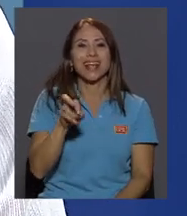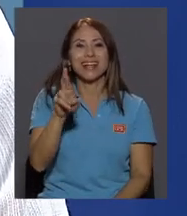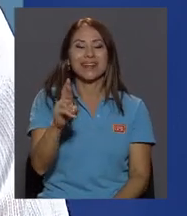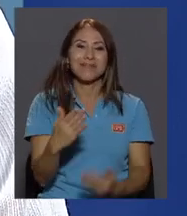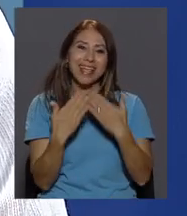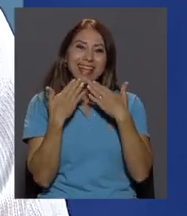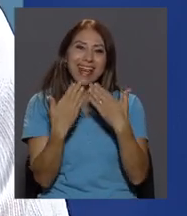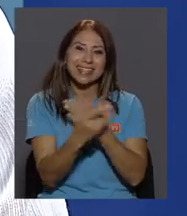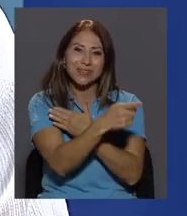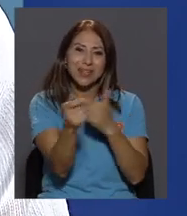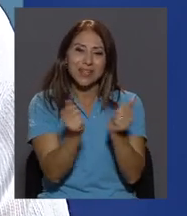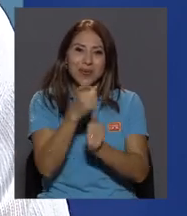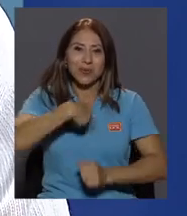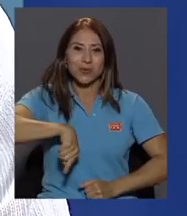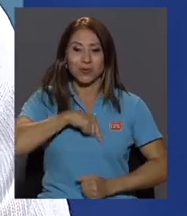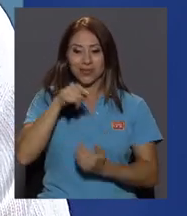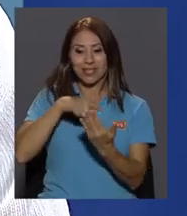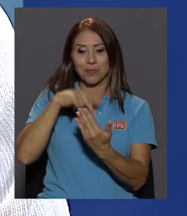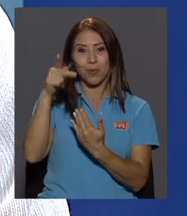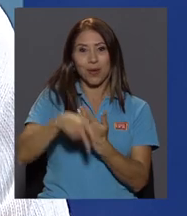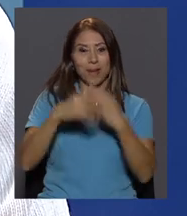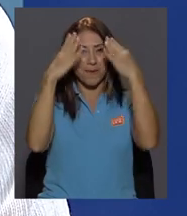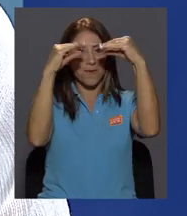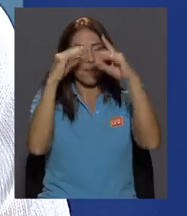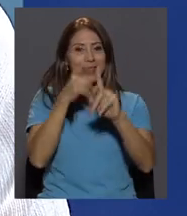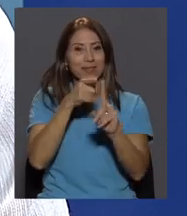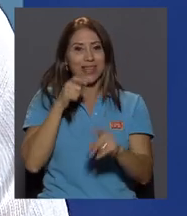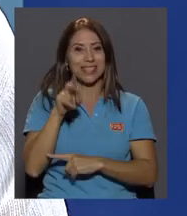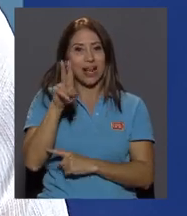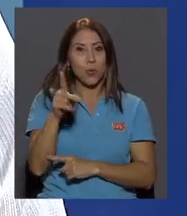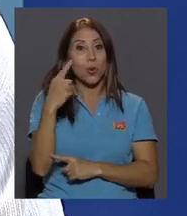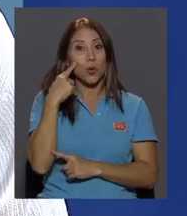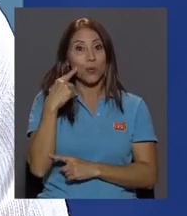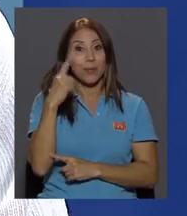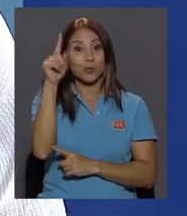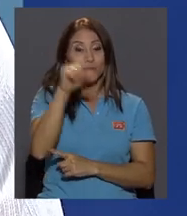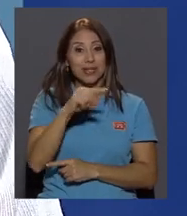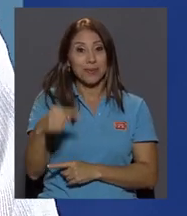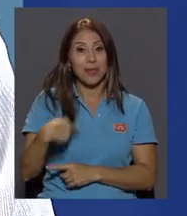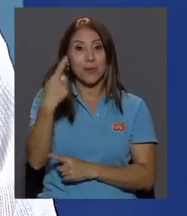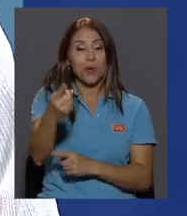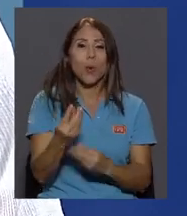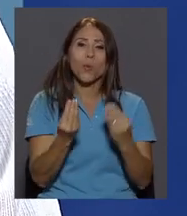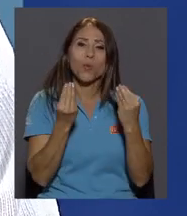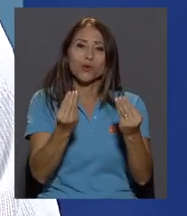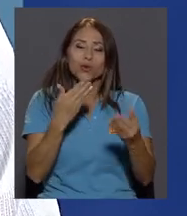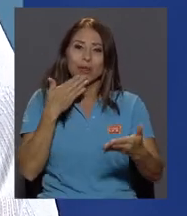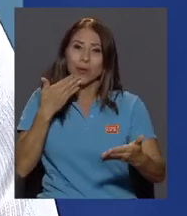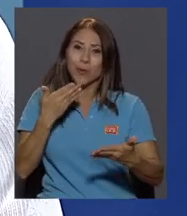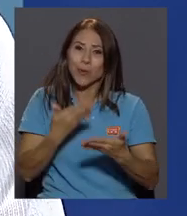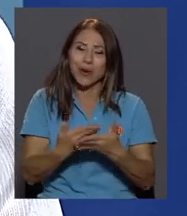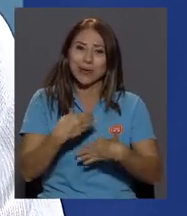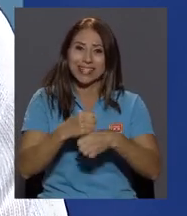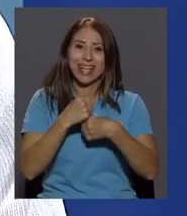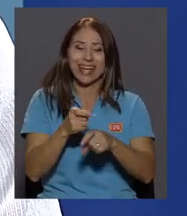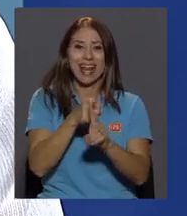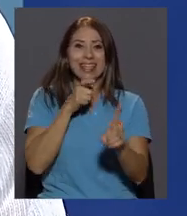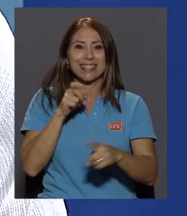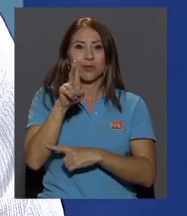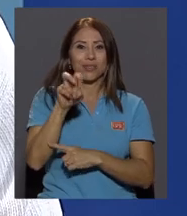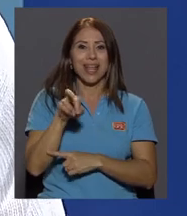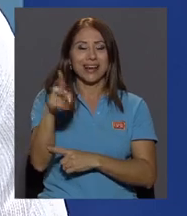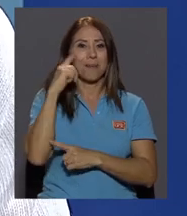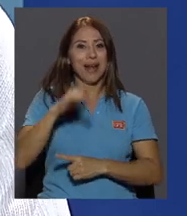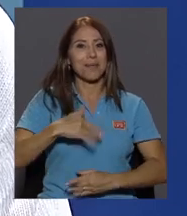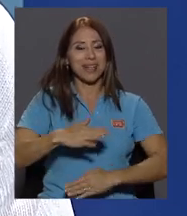muchísimas gracias por habernos acompañado en esta edición de su informativo desde la 1 nos vemos a la vuelta de una semana con mucho de lo bueno que se genera